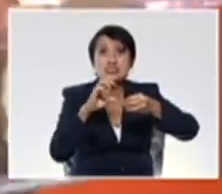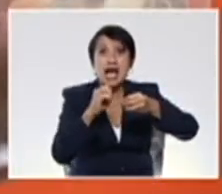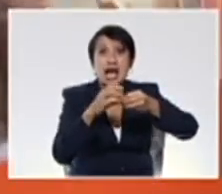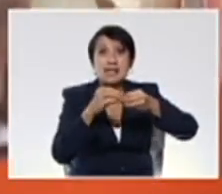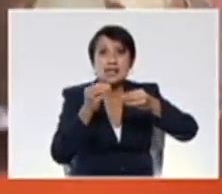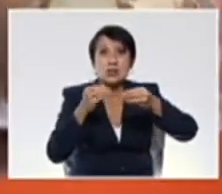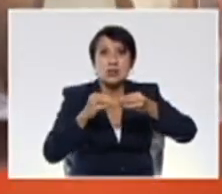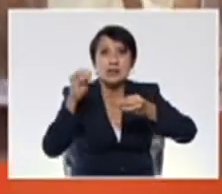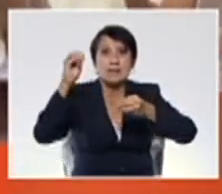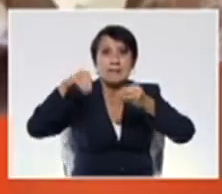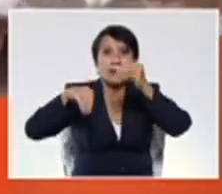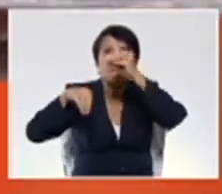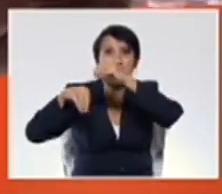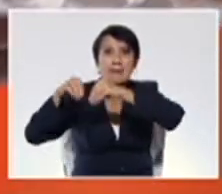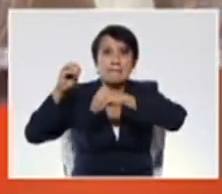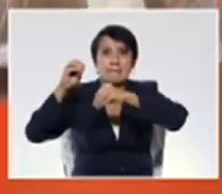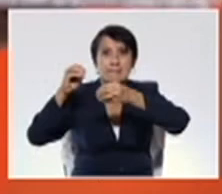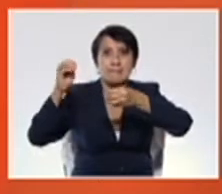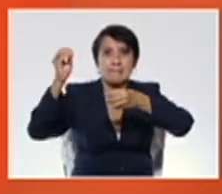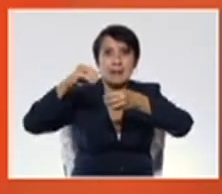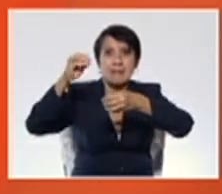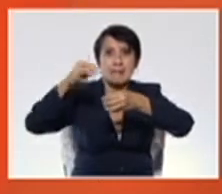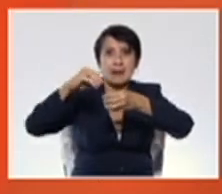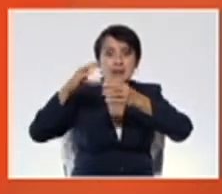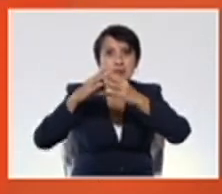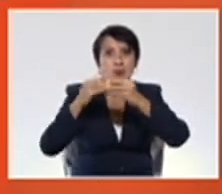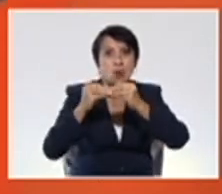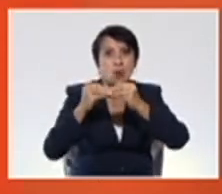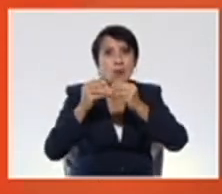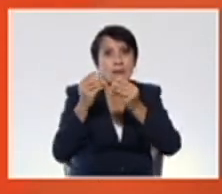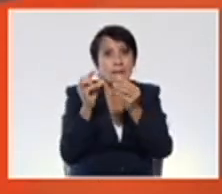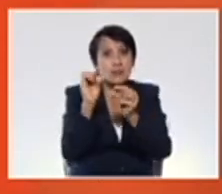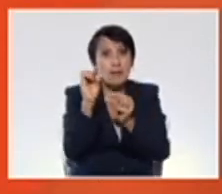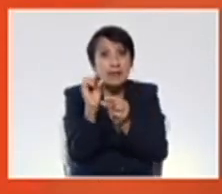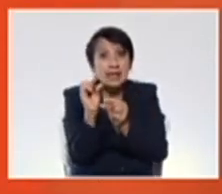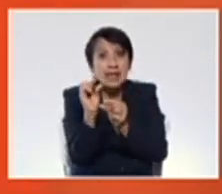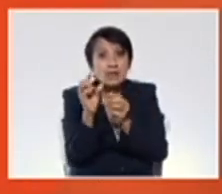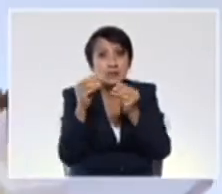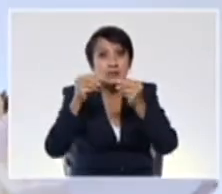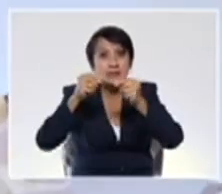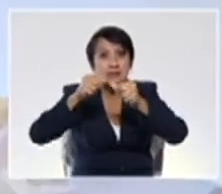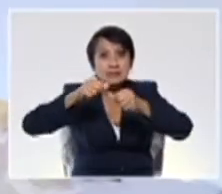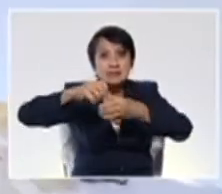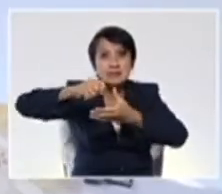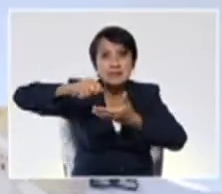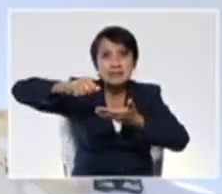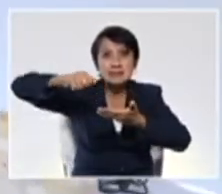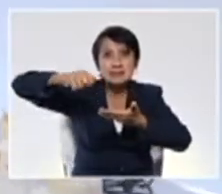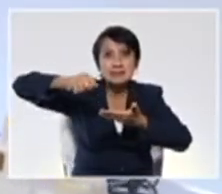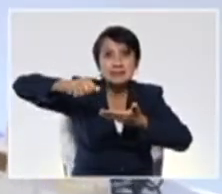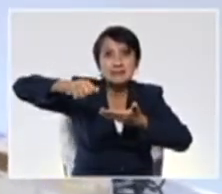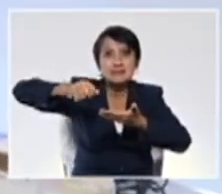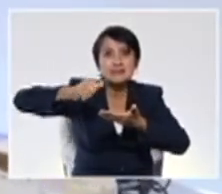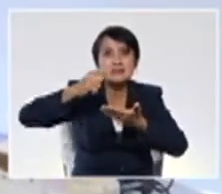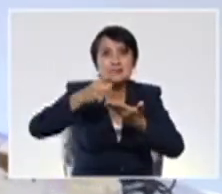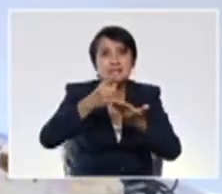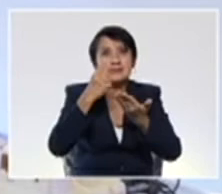¿ok? Y no tan pequeño para que pueda hacer el trabajo. Ok, lo voy a mostrar ahí en